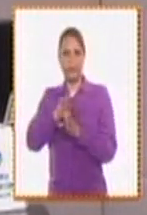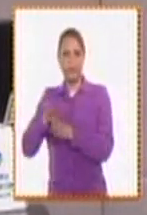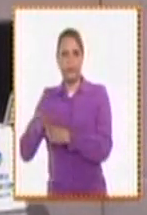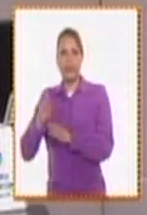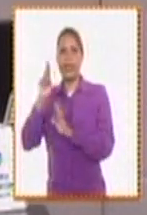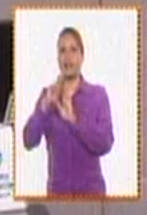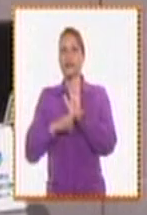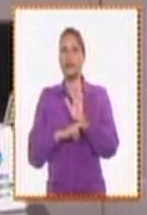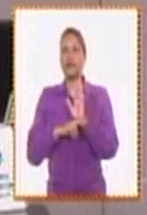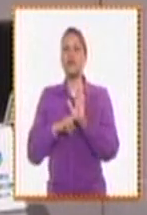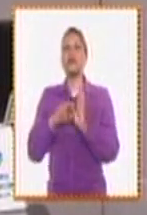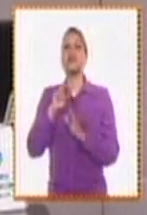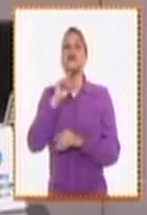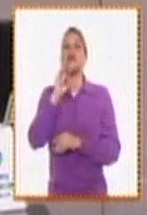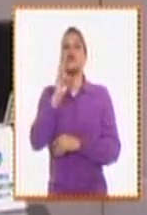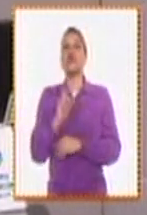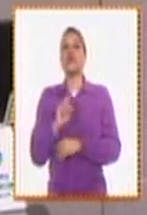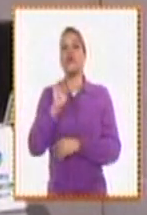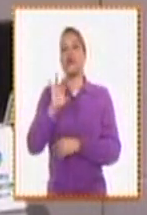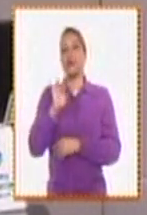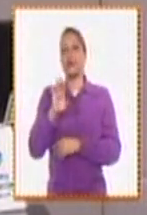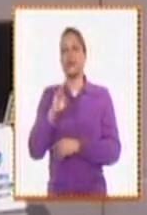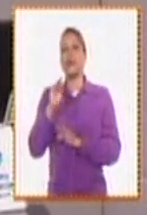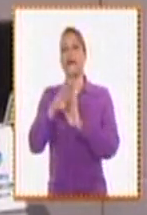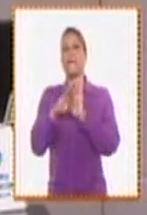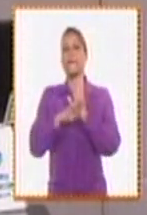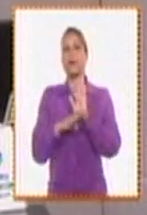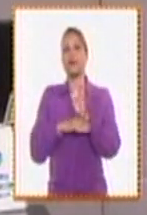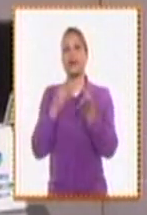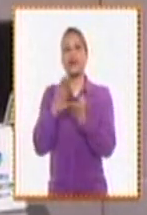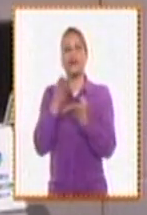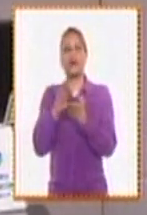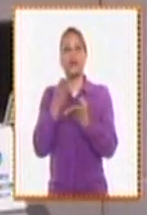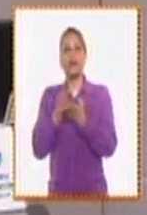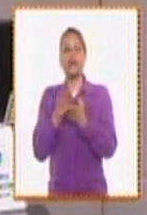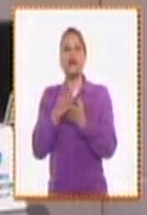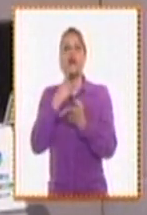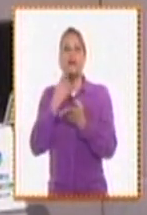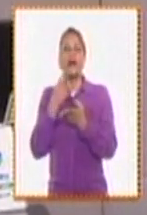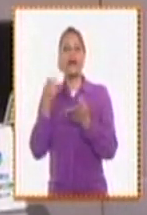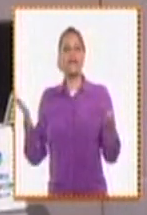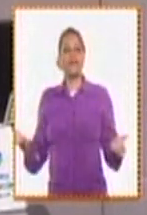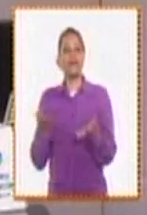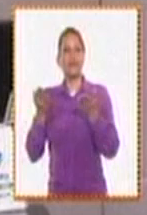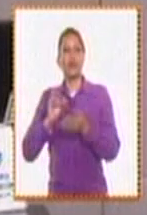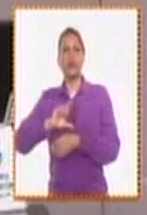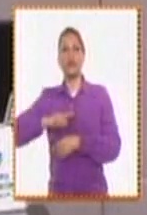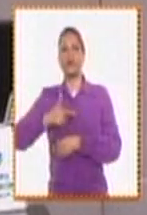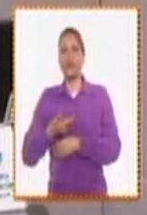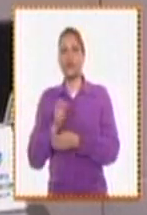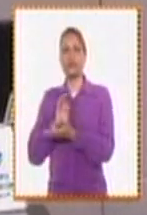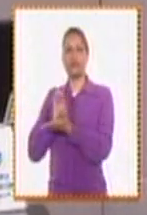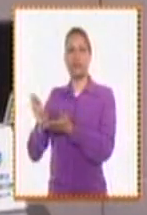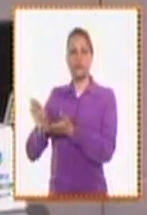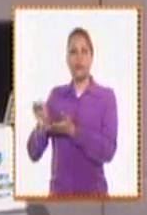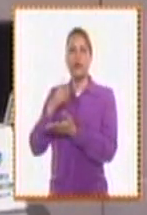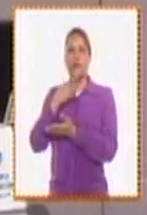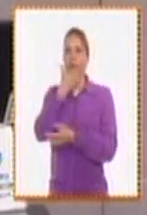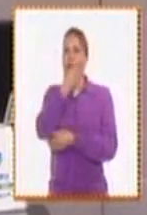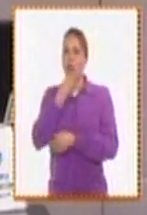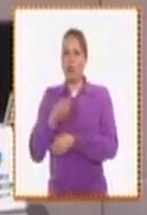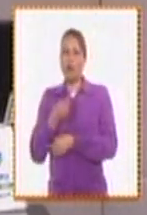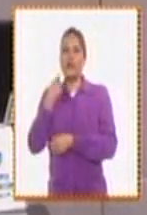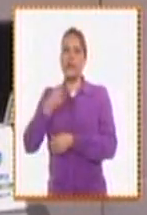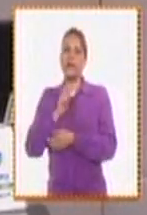ministerial 15, que es el programa educativo para desarrollar esa cultura de rechazo a las drogas por nuestros niños, adolescentes y jóvenes.